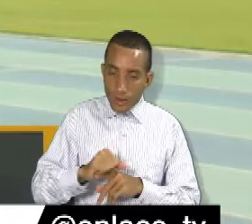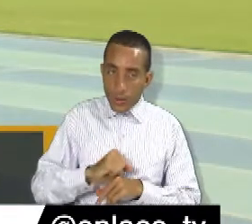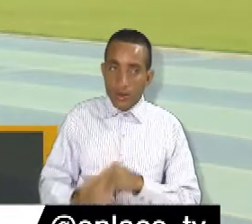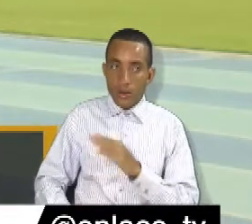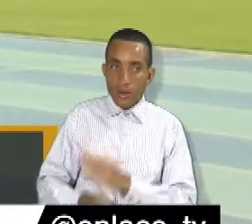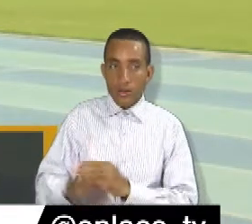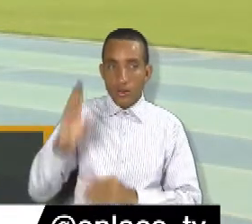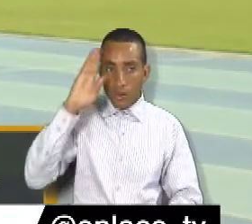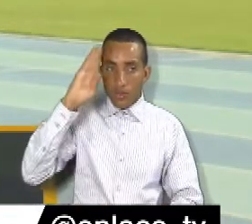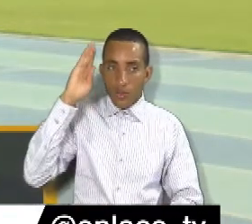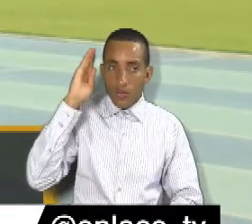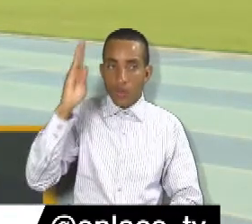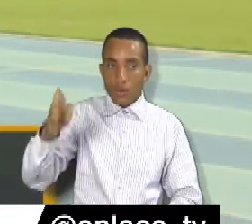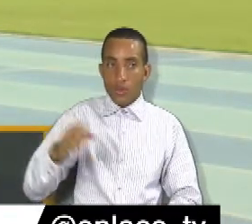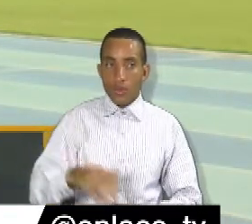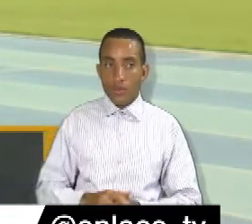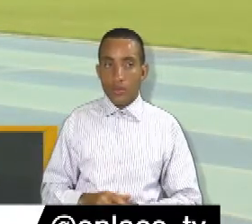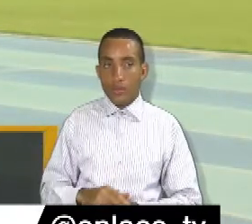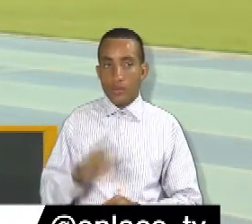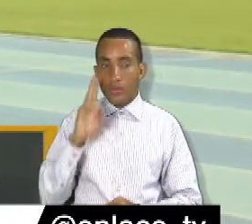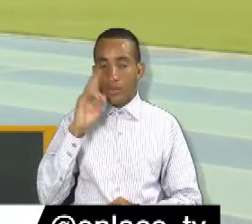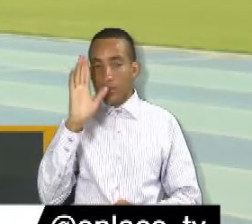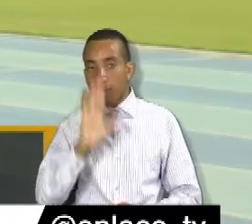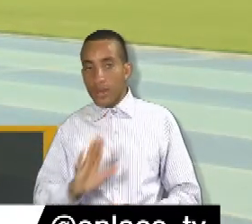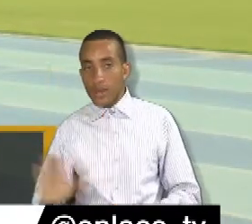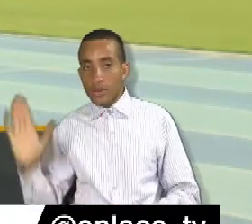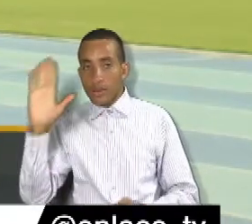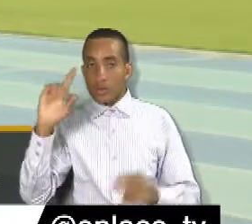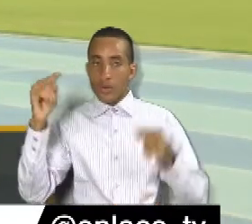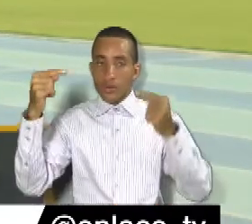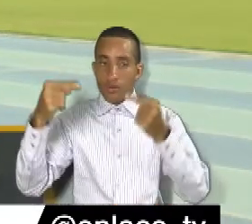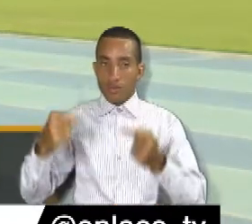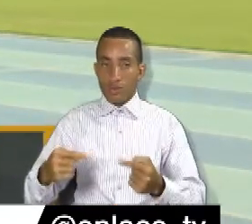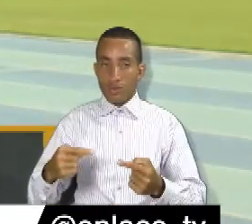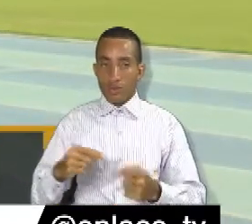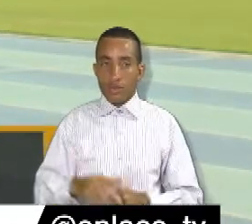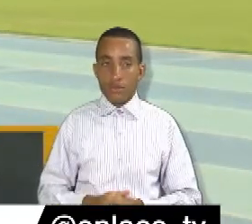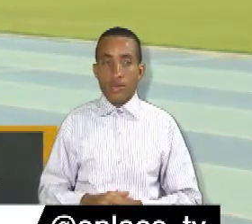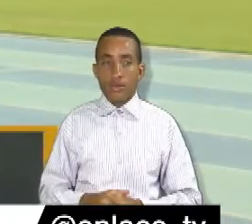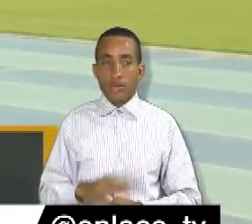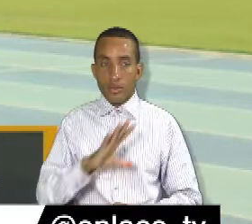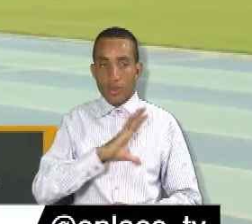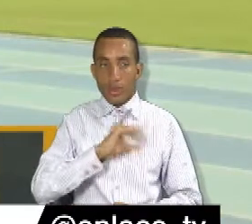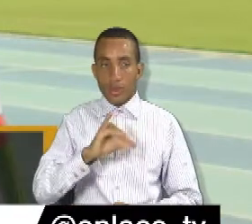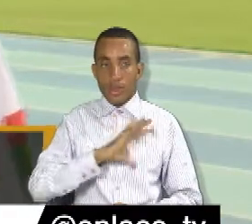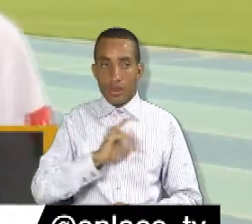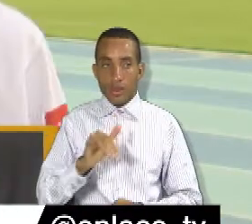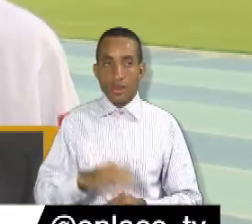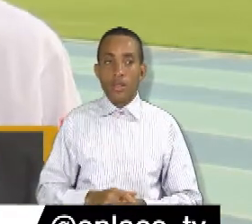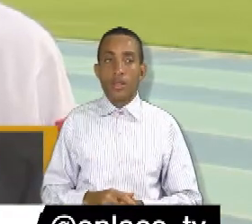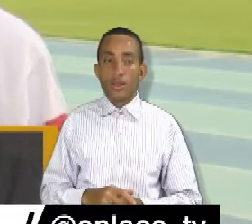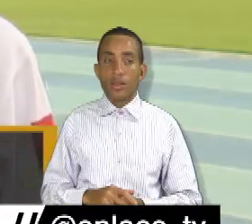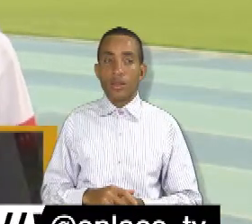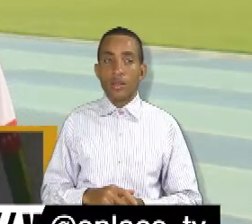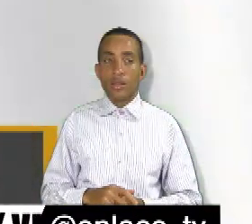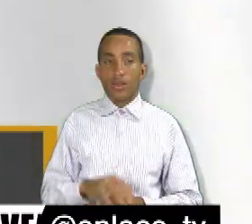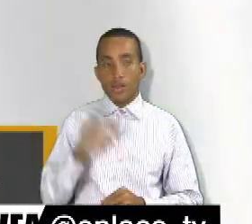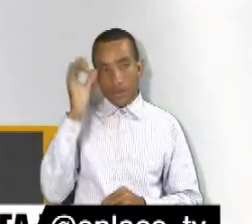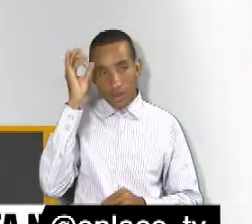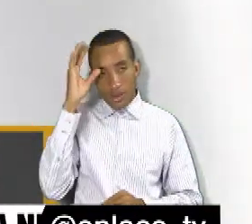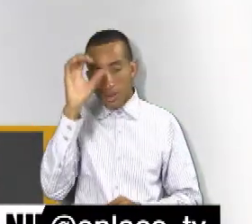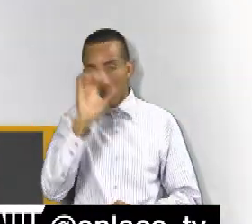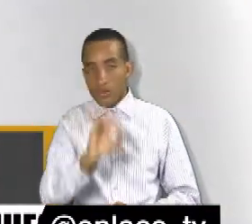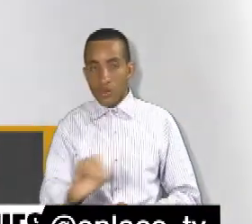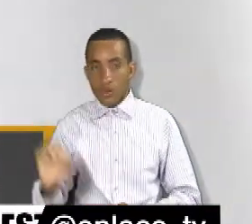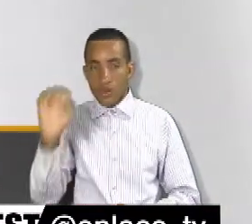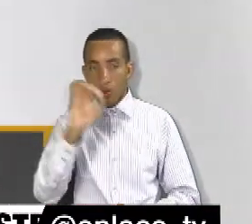futuro en nacional de Cali, en Supérate, ya podría ser en octubre. Con